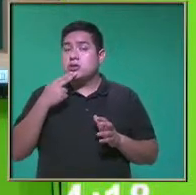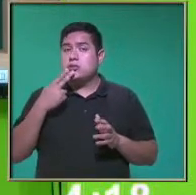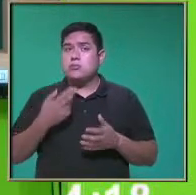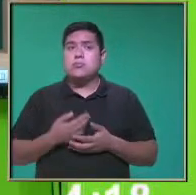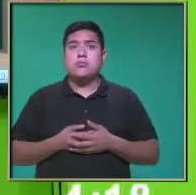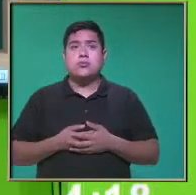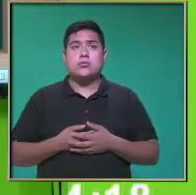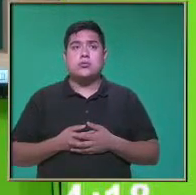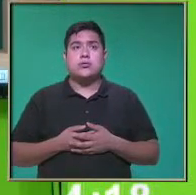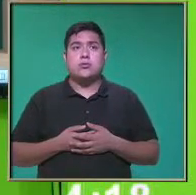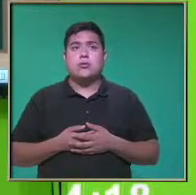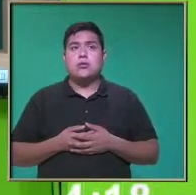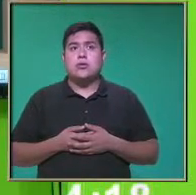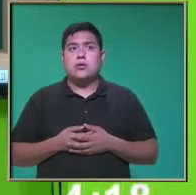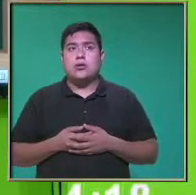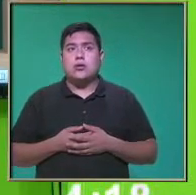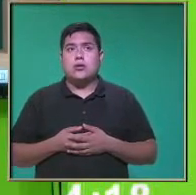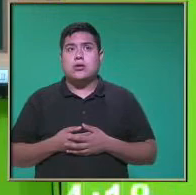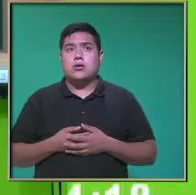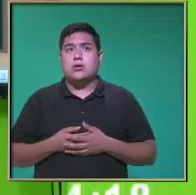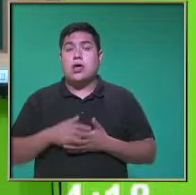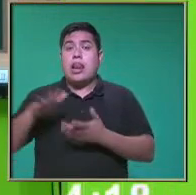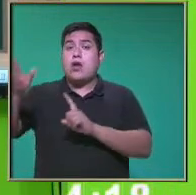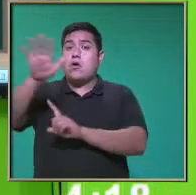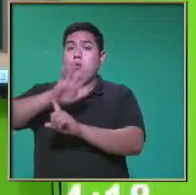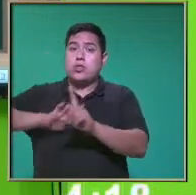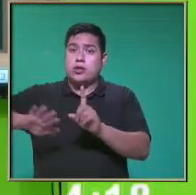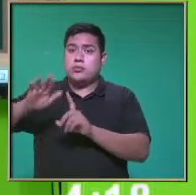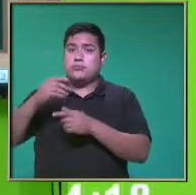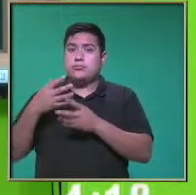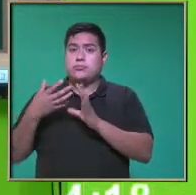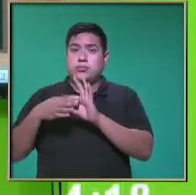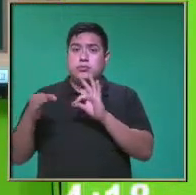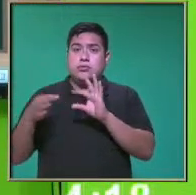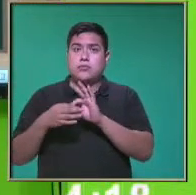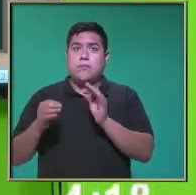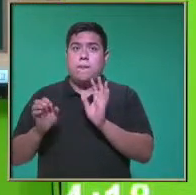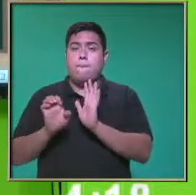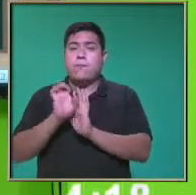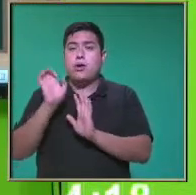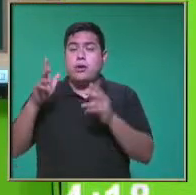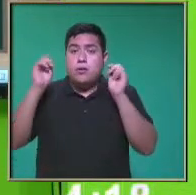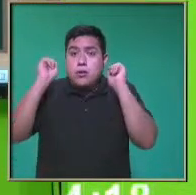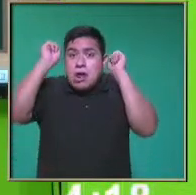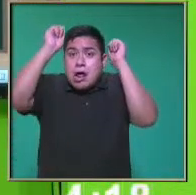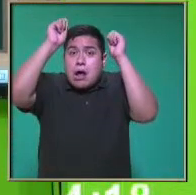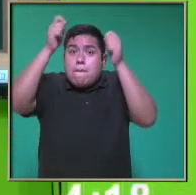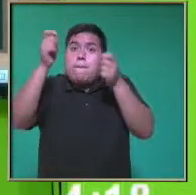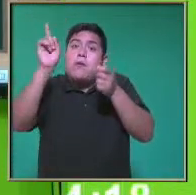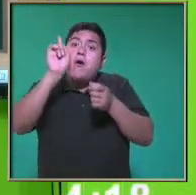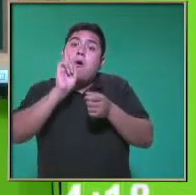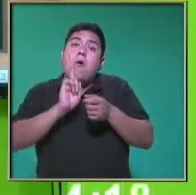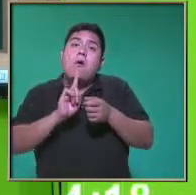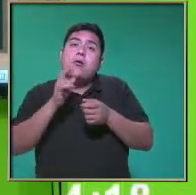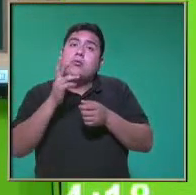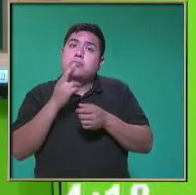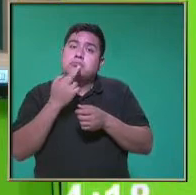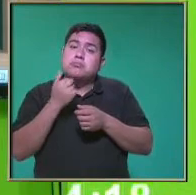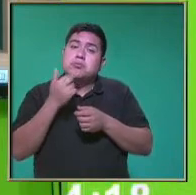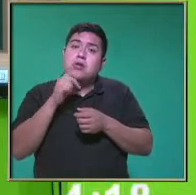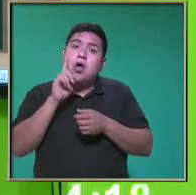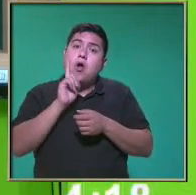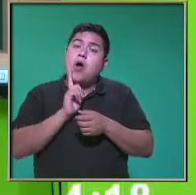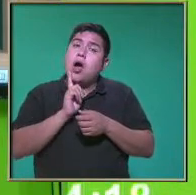establecer, decir cuál es la escena o el contexto. Por ejemplo, the little girl, we are talking about Little Red Riding Hood, si estamos